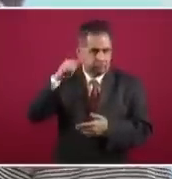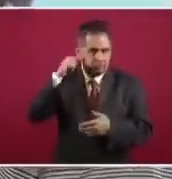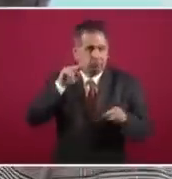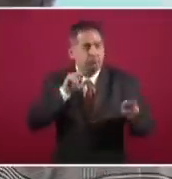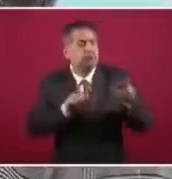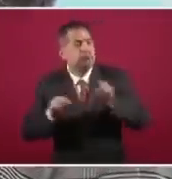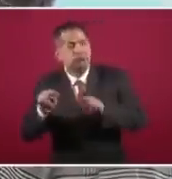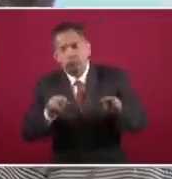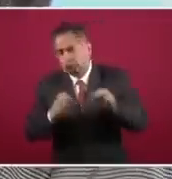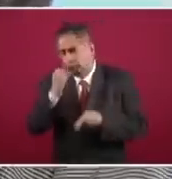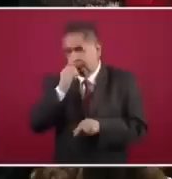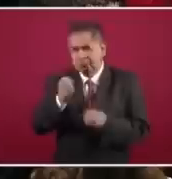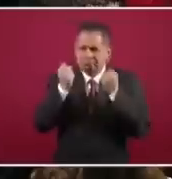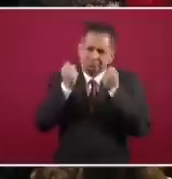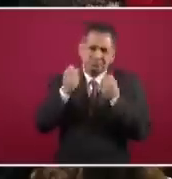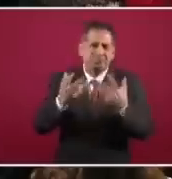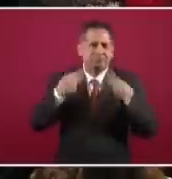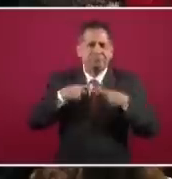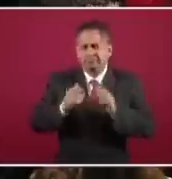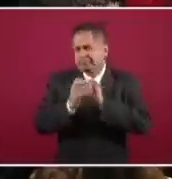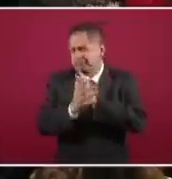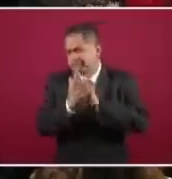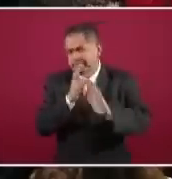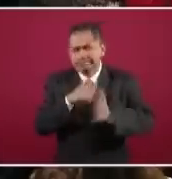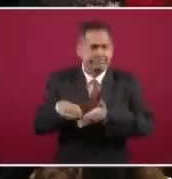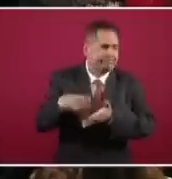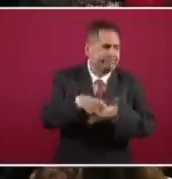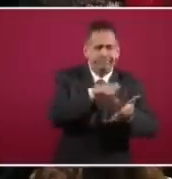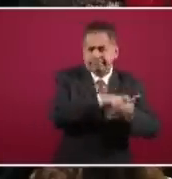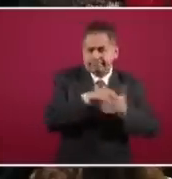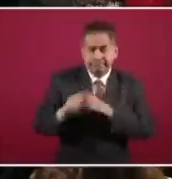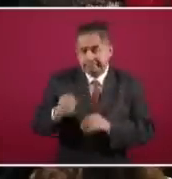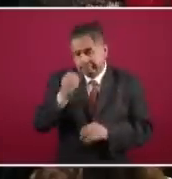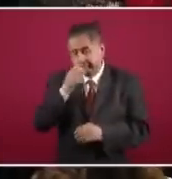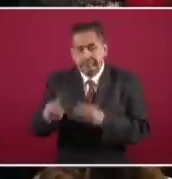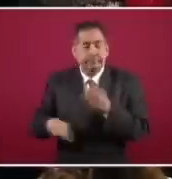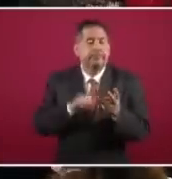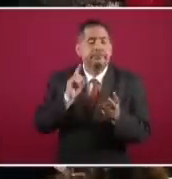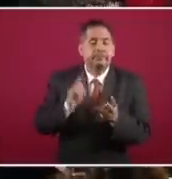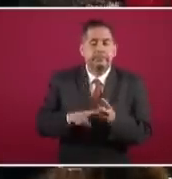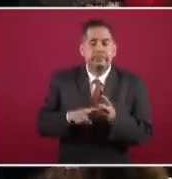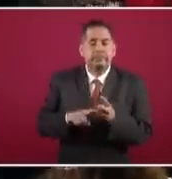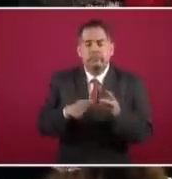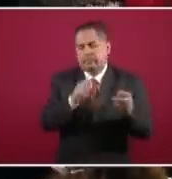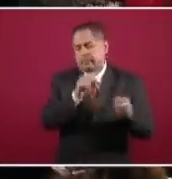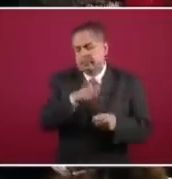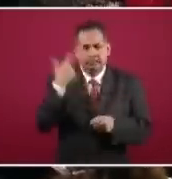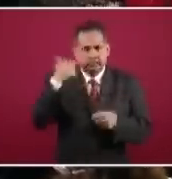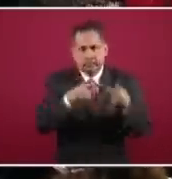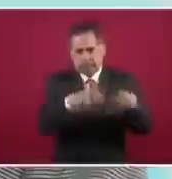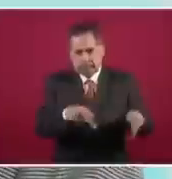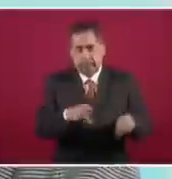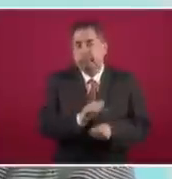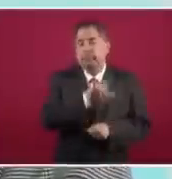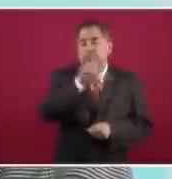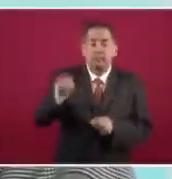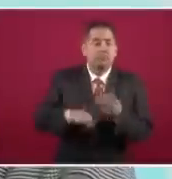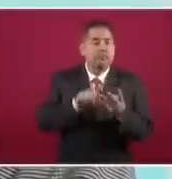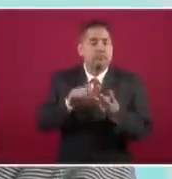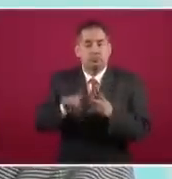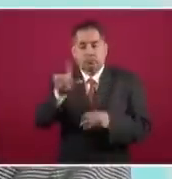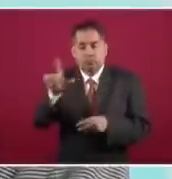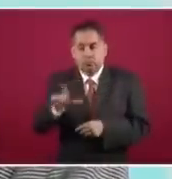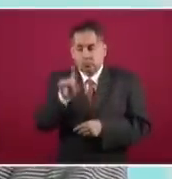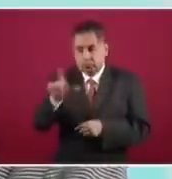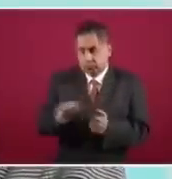gran afluencia de consumidores y también estuvimos en una plaza comercial. Y finalmente, el lunes,